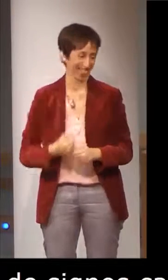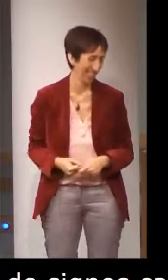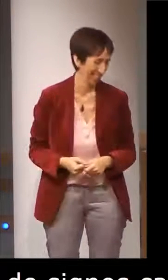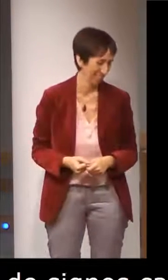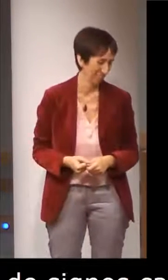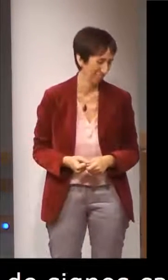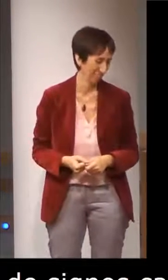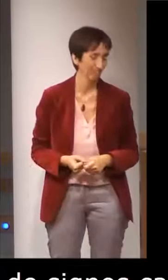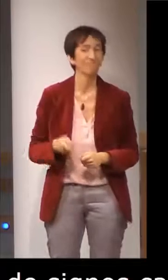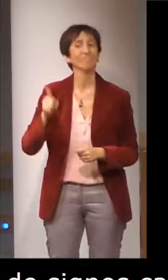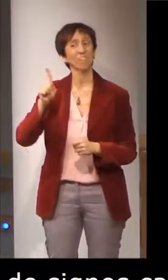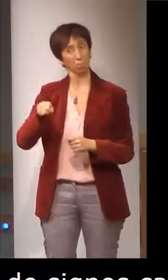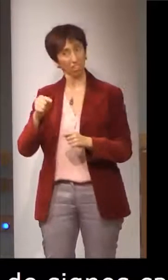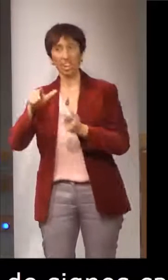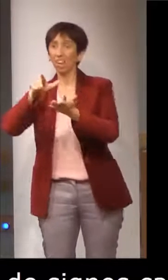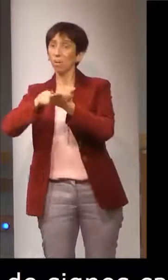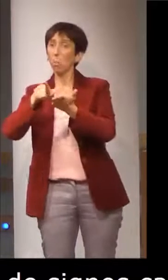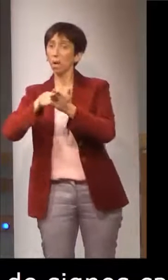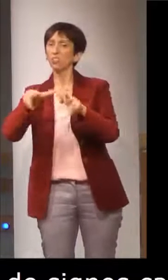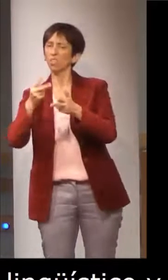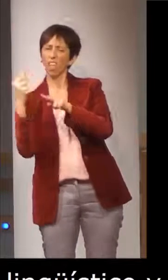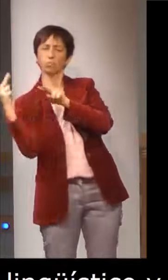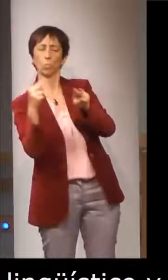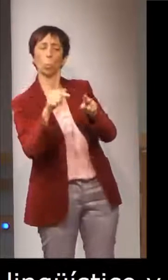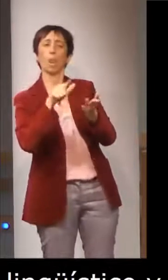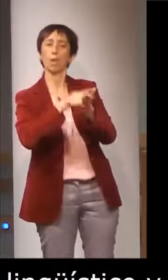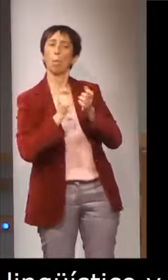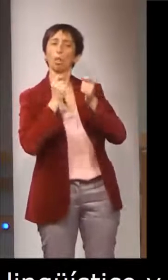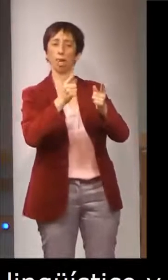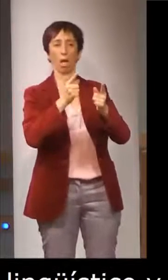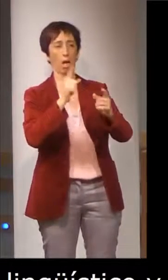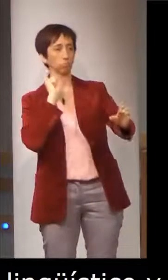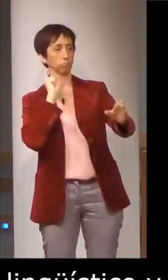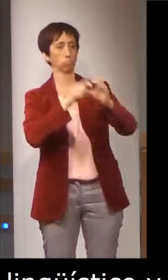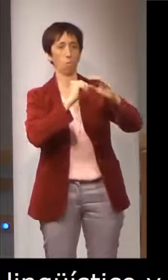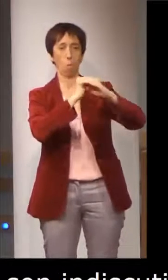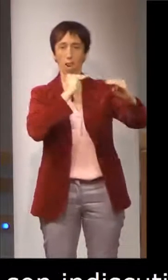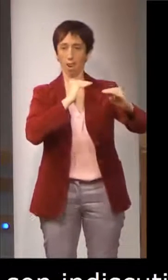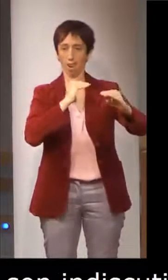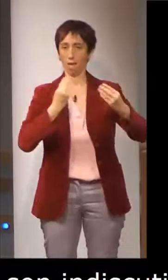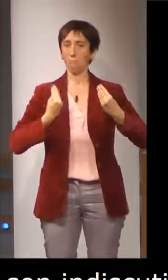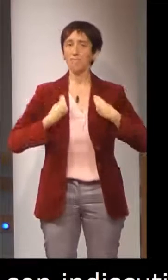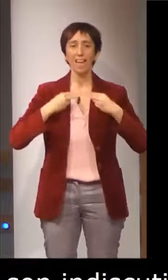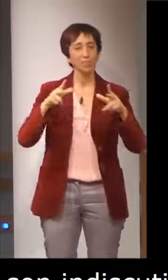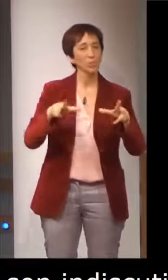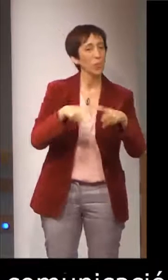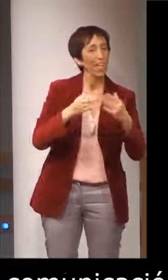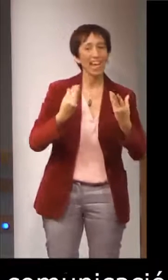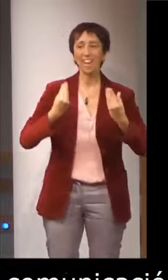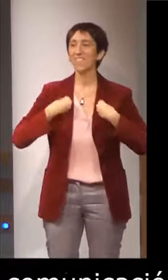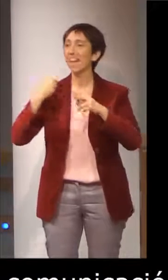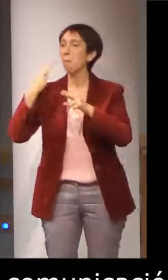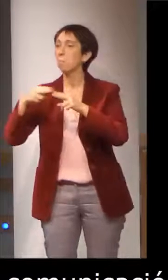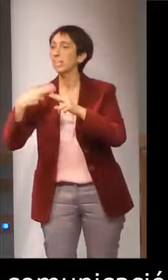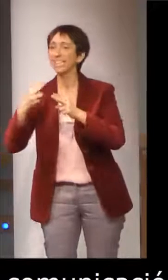Y son indiscutiblemente un elemento de comunicación para las personas sordas que las utilizamos. Nos permiten participar